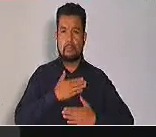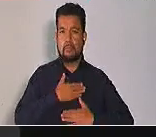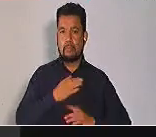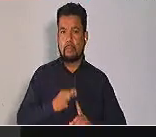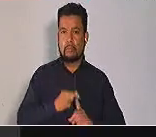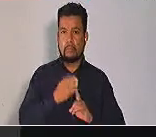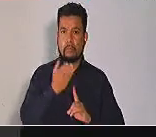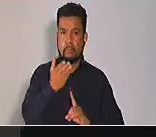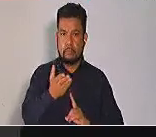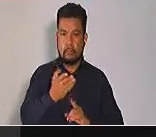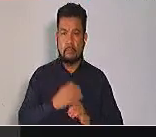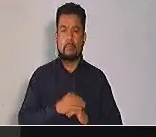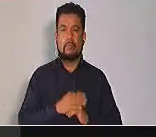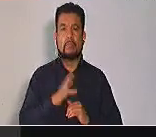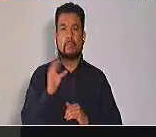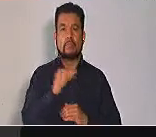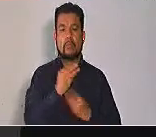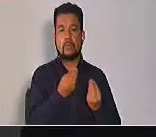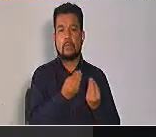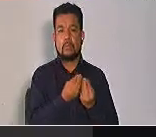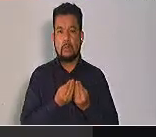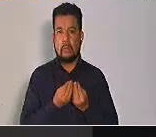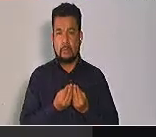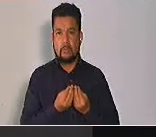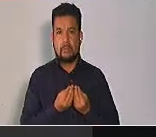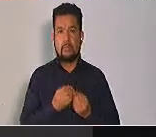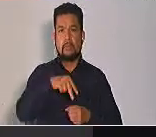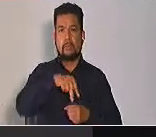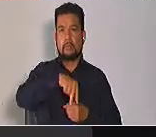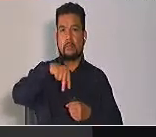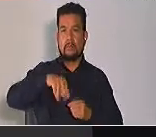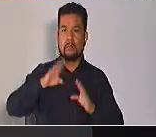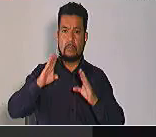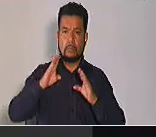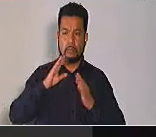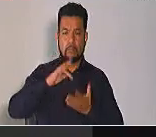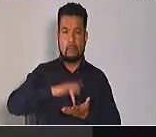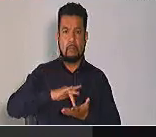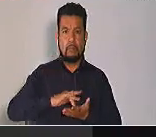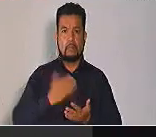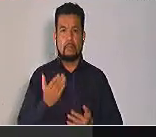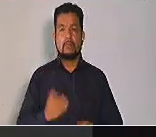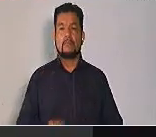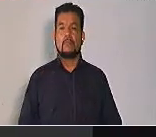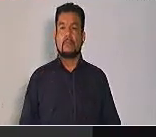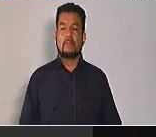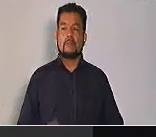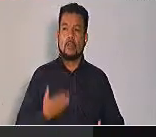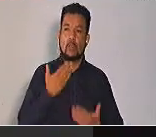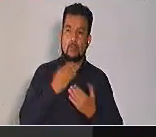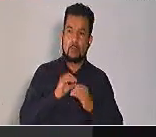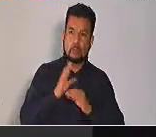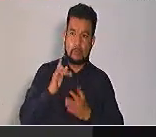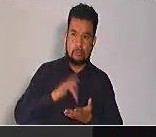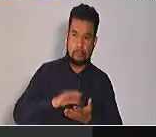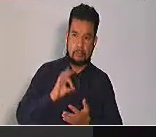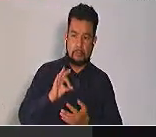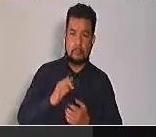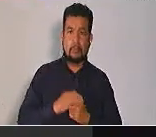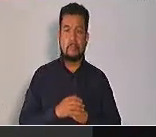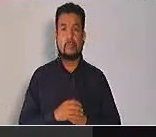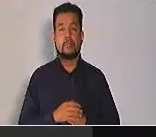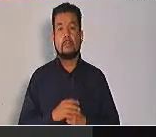muy especial para usted, para todos mis compañeros, ciudadanos que nos escuchan presente. Ya les cando un buen día, copiada su